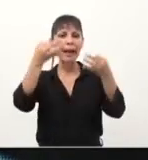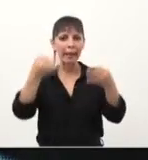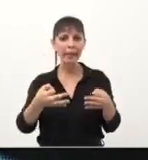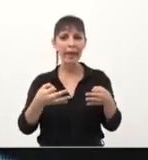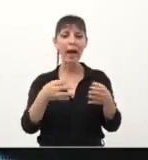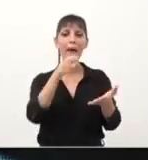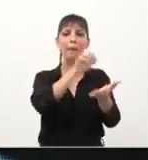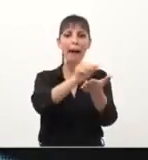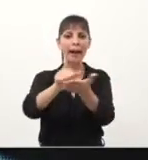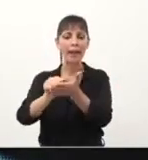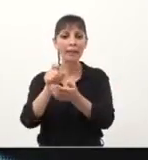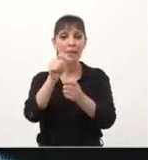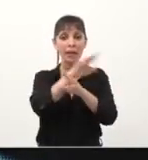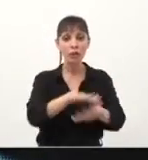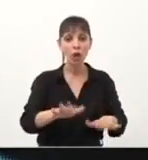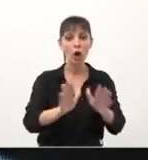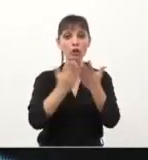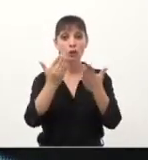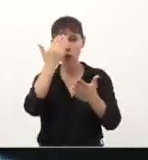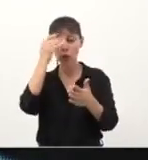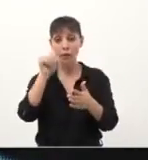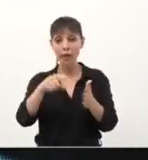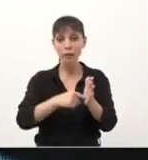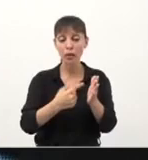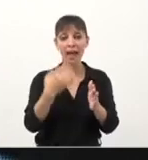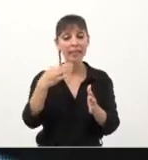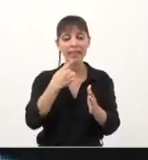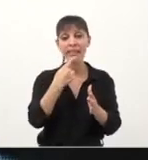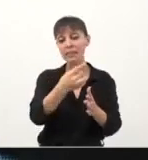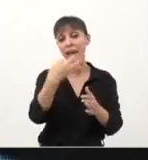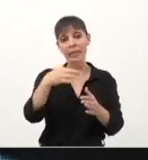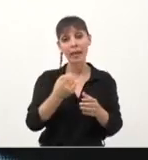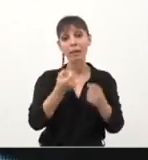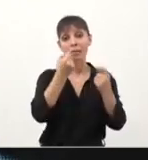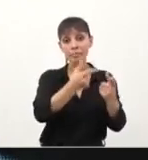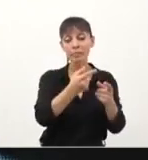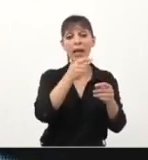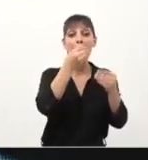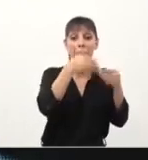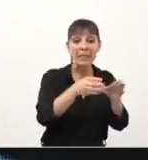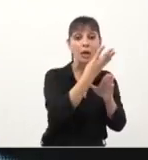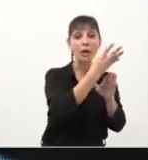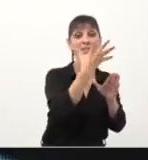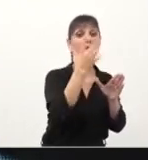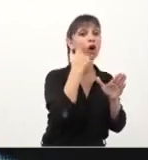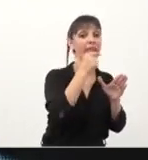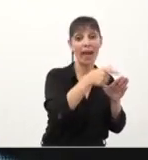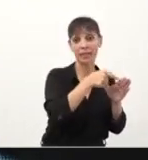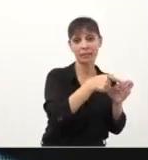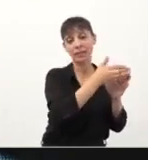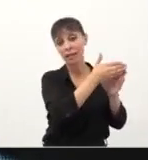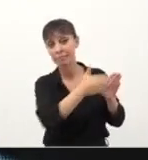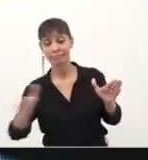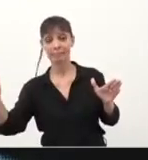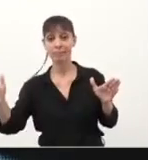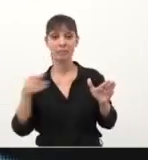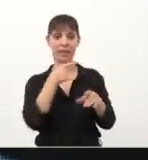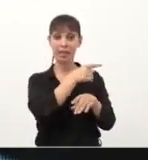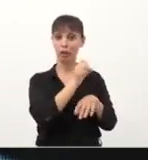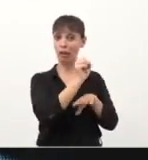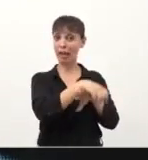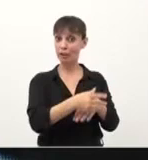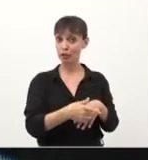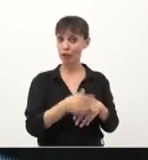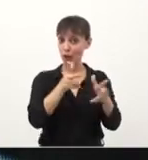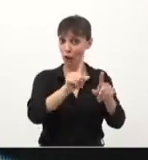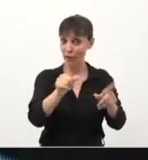4 años. La constitución de la ciudad dice que todos los chicos tienen que tener garantizada la vacante a partir de los 45 días. Y ese dato lo omiten, no lo dicen, porque hay 22.000 chicos